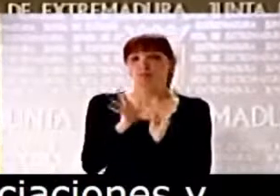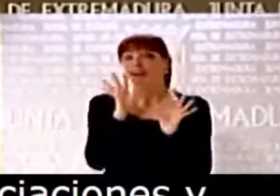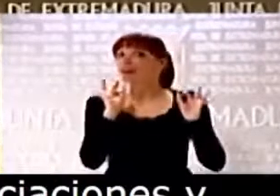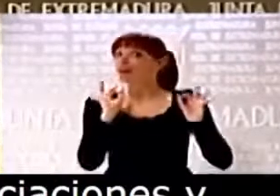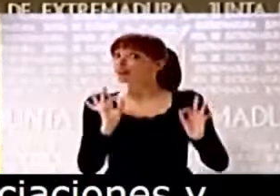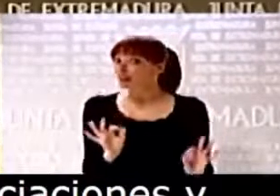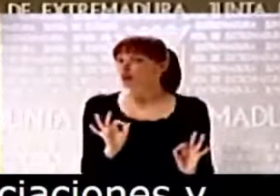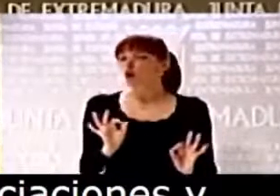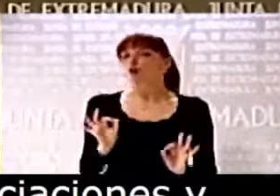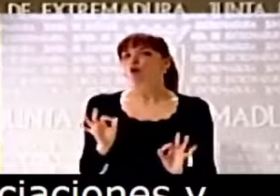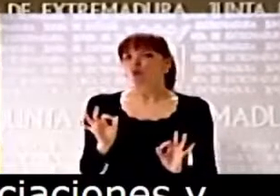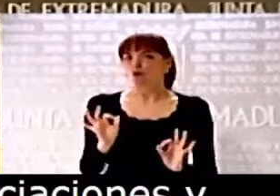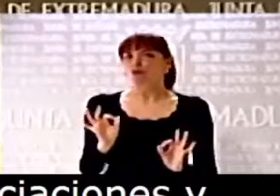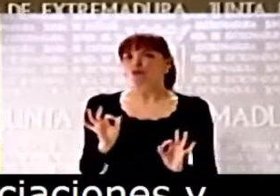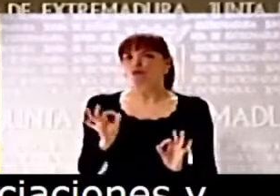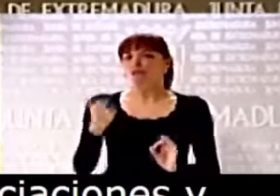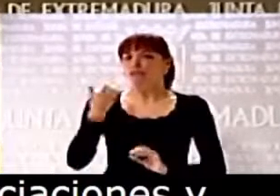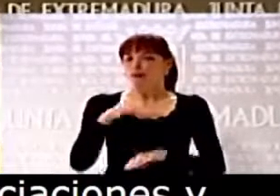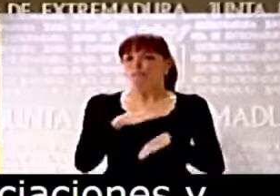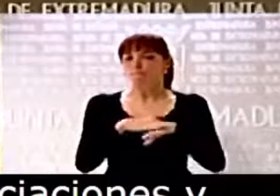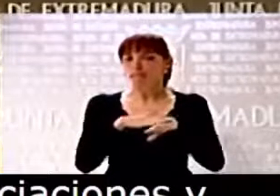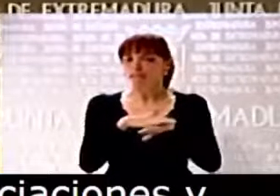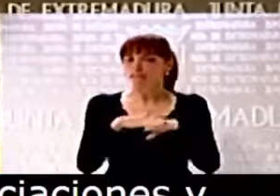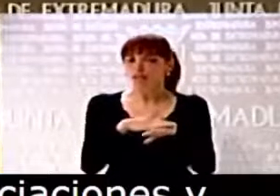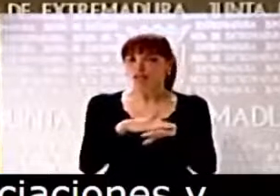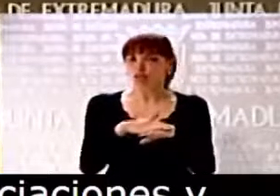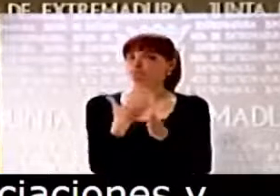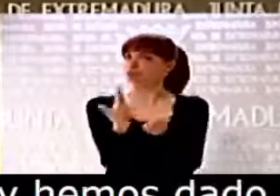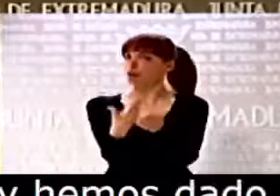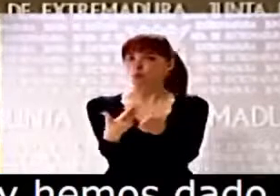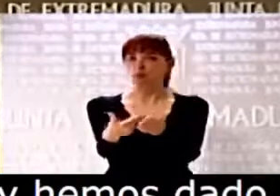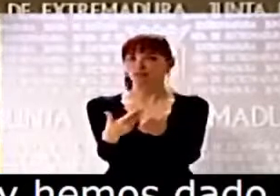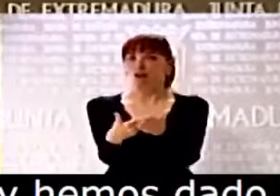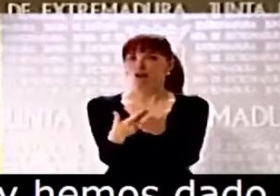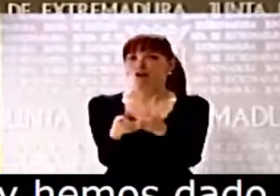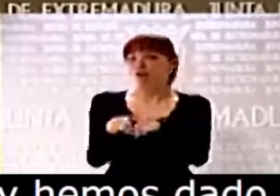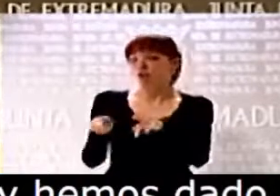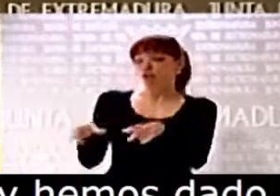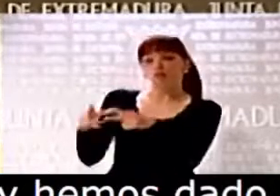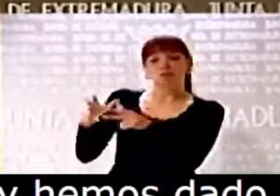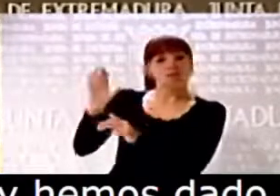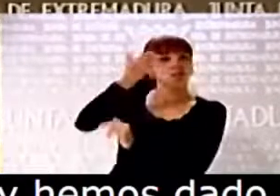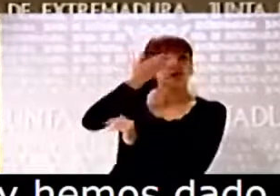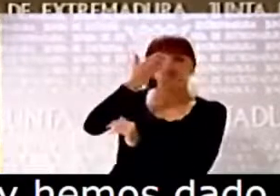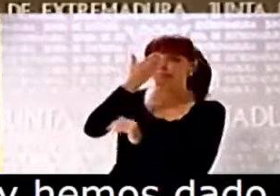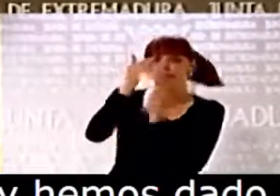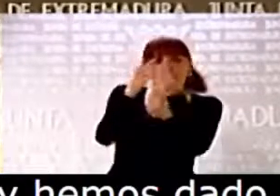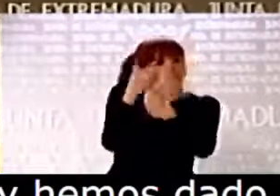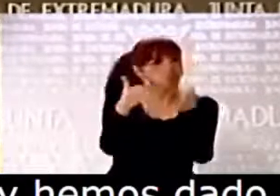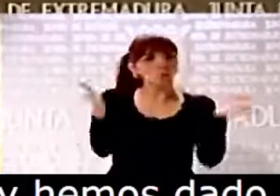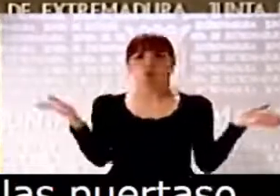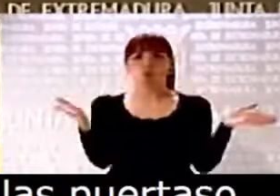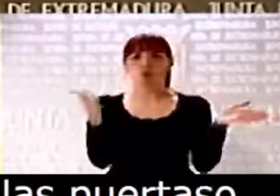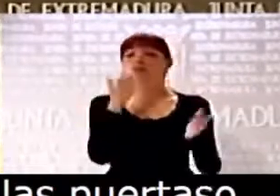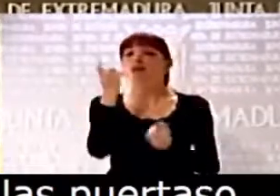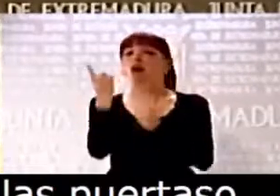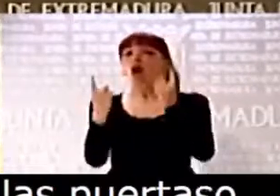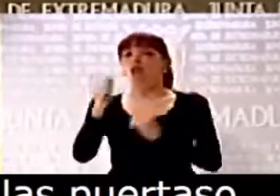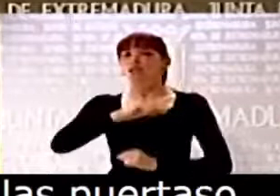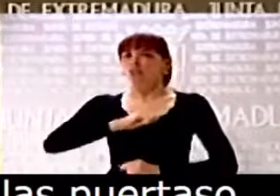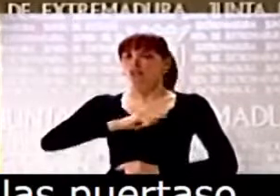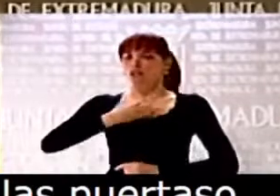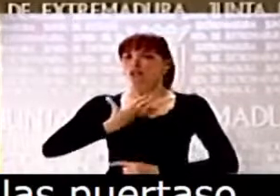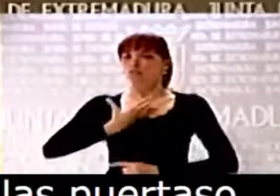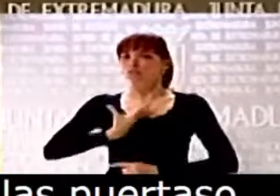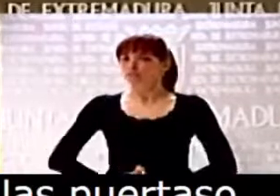dado habida cuenta de que este ministerio tiene siempre las puertas abiertas a la sociedad civil y, si alguien no se ha sentido escuchado, por supuesto,